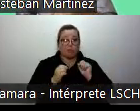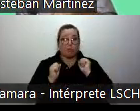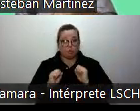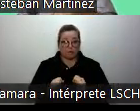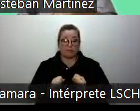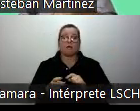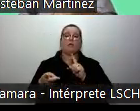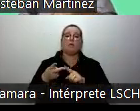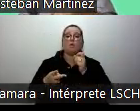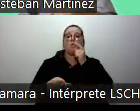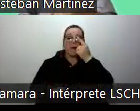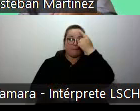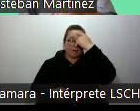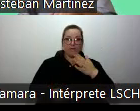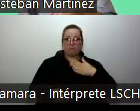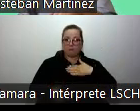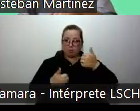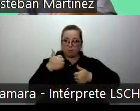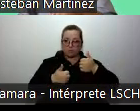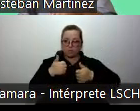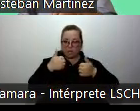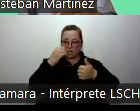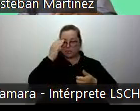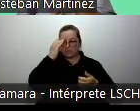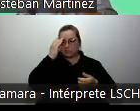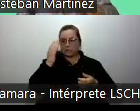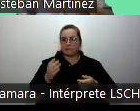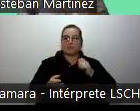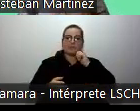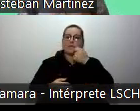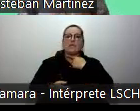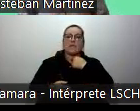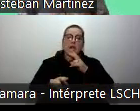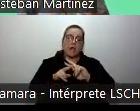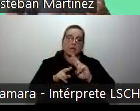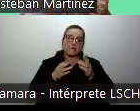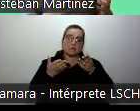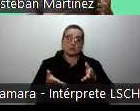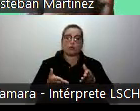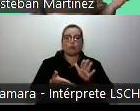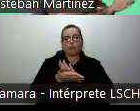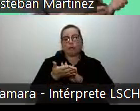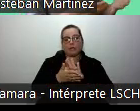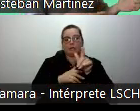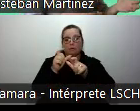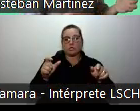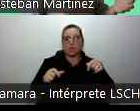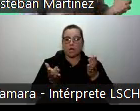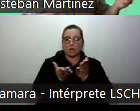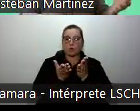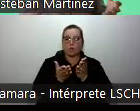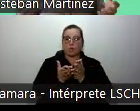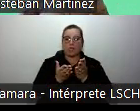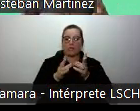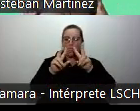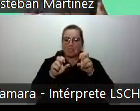nuestro perfil profesional eh A qué te quieres dedicar por ejemplo eh las personas que están estudiando ahora agropecuaria van a